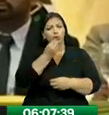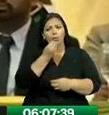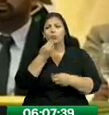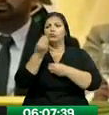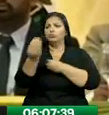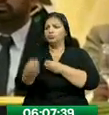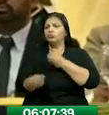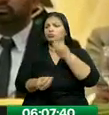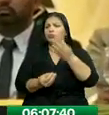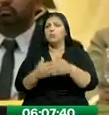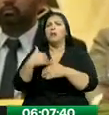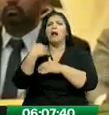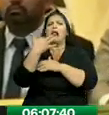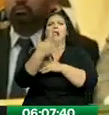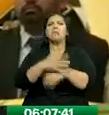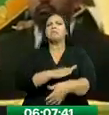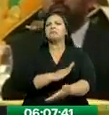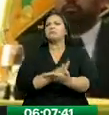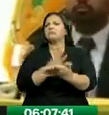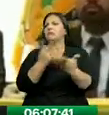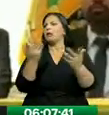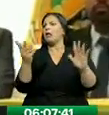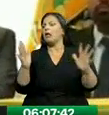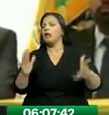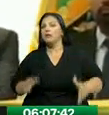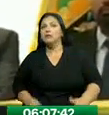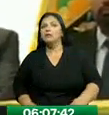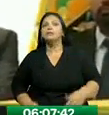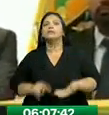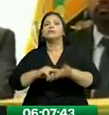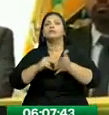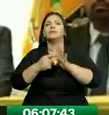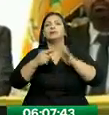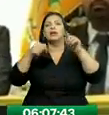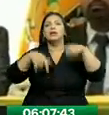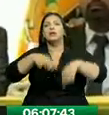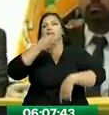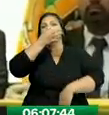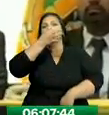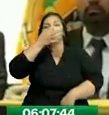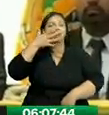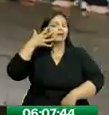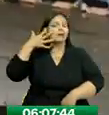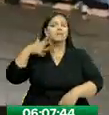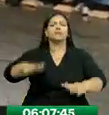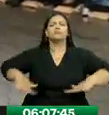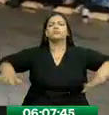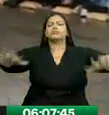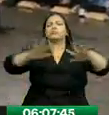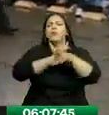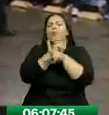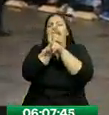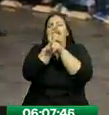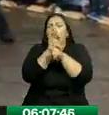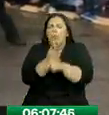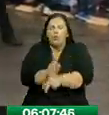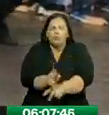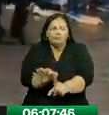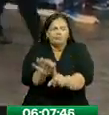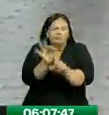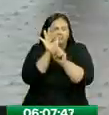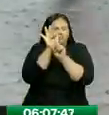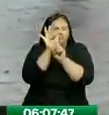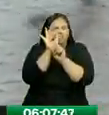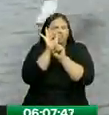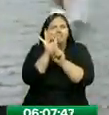recursos públicos, pero lo responsable, lo correcto, es cuidarlos como que si fueran sagrados porque no son de uno. Algo que se recordó y se celebró es